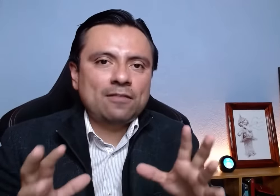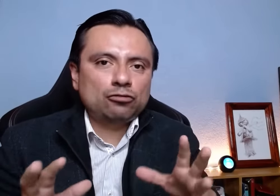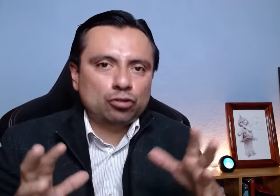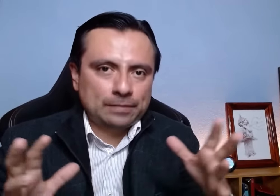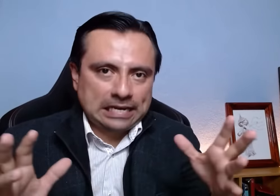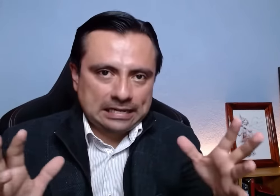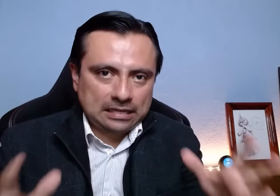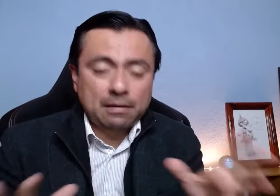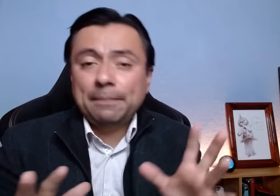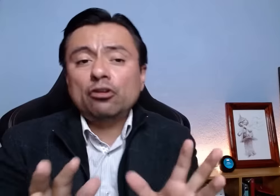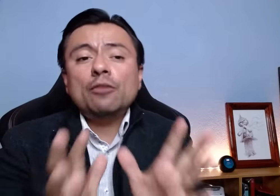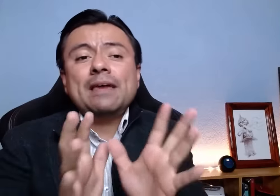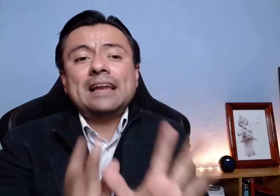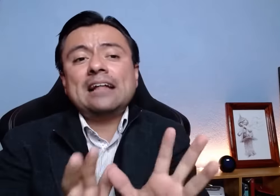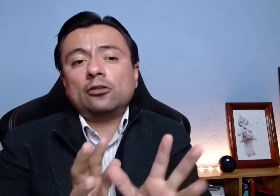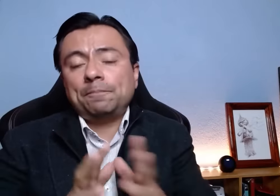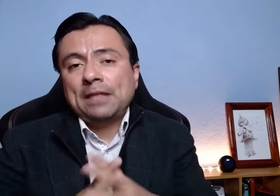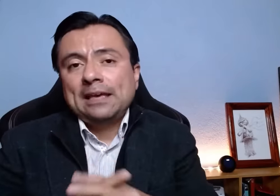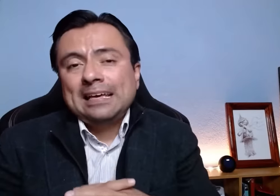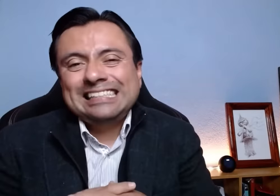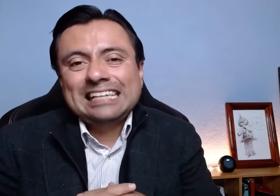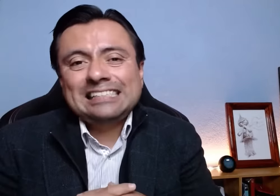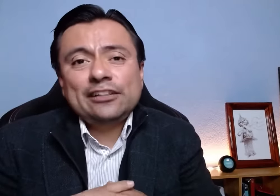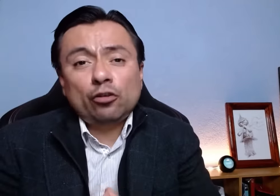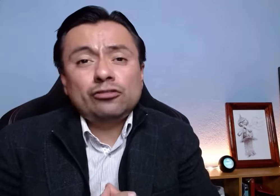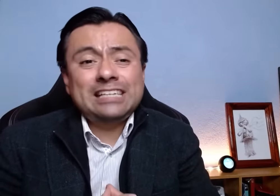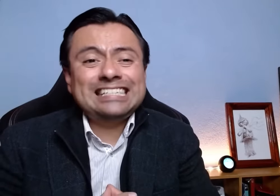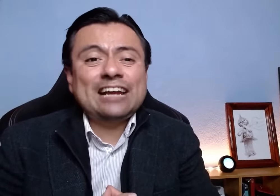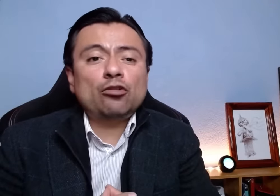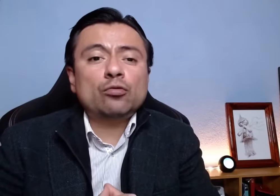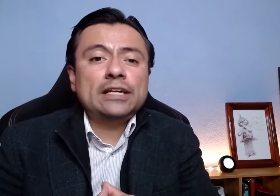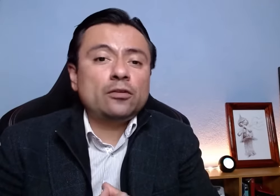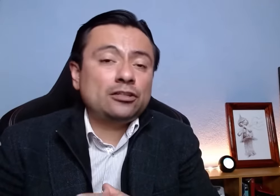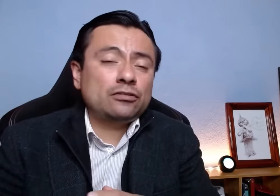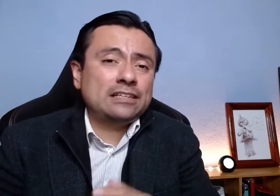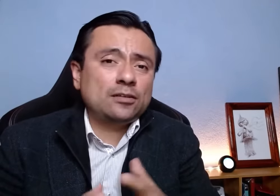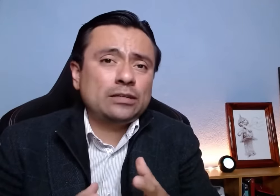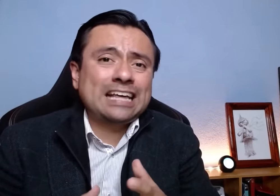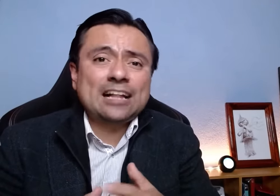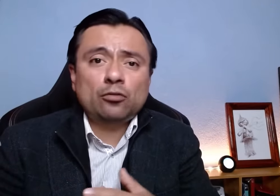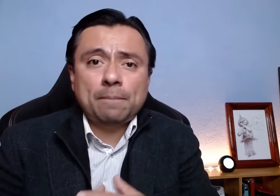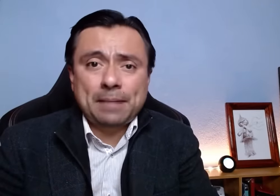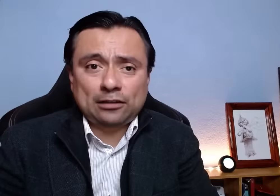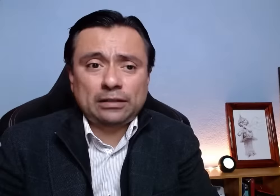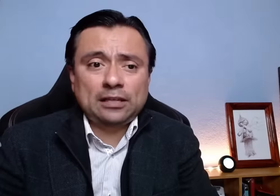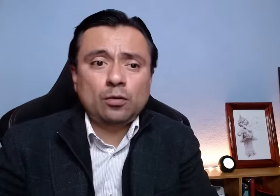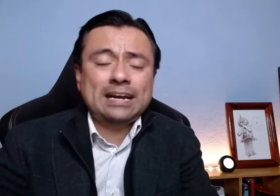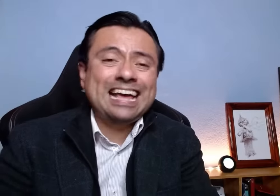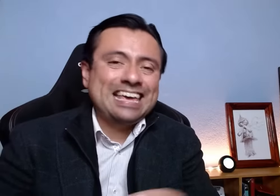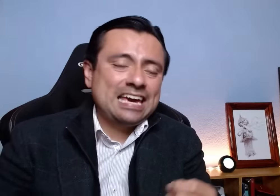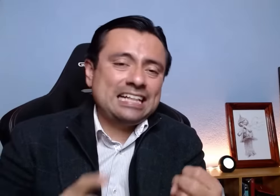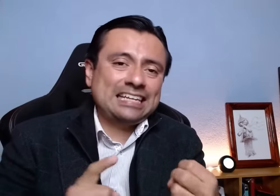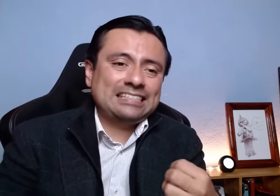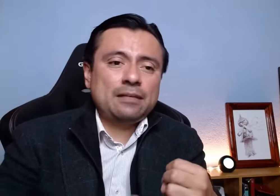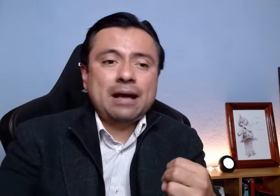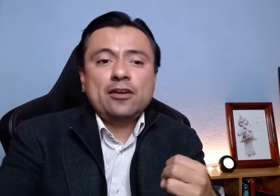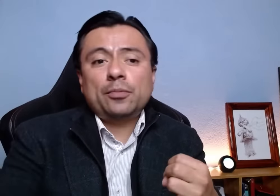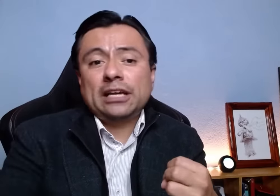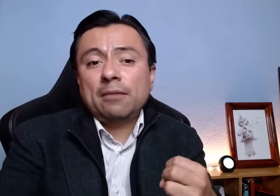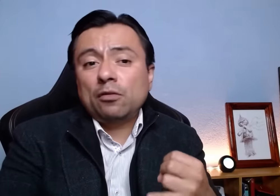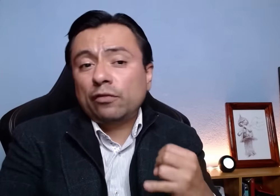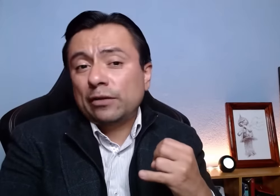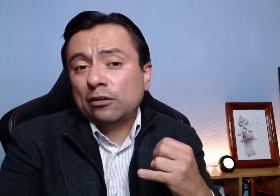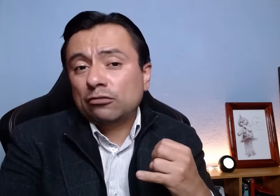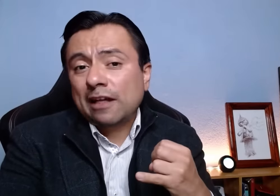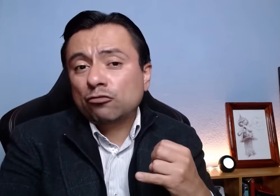había hablado sobre el tema. Pero no me adelanto. Desde entonces han ocurrido hechos de inseguridad de alto impacto en Tijuana. El 13 de mayo,